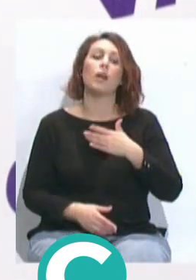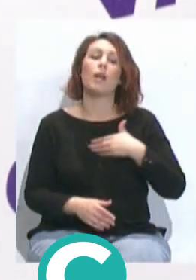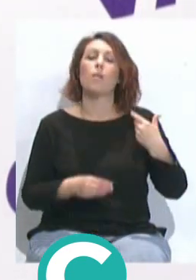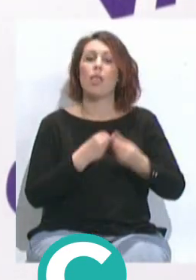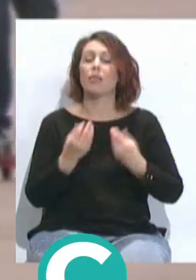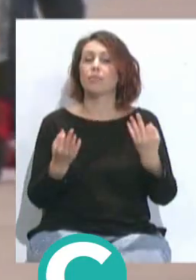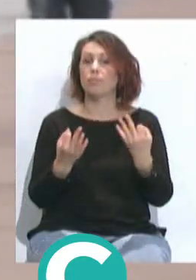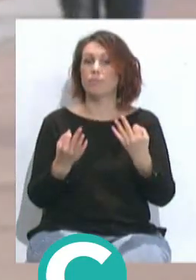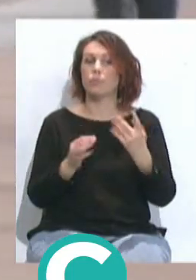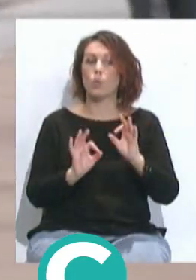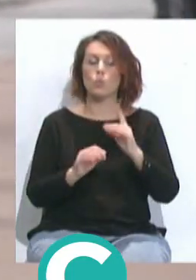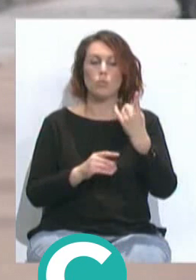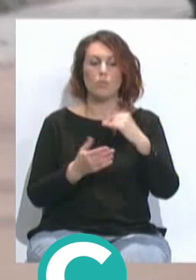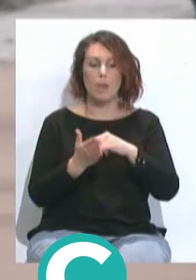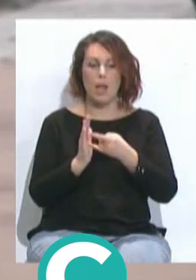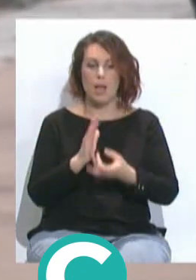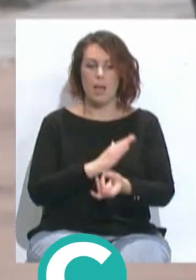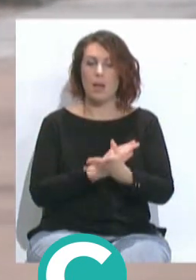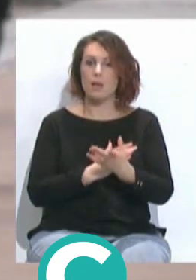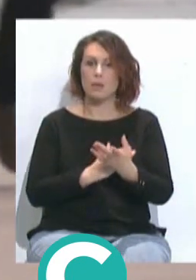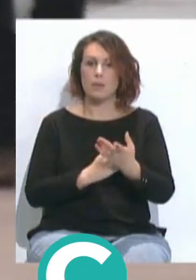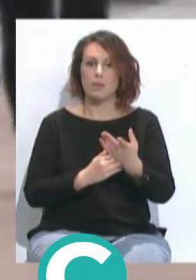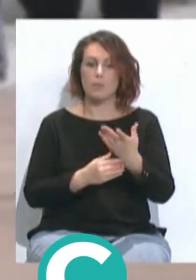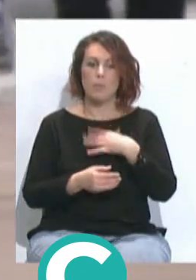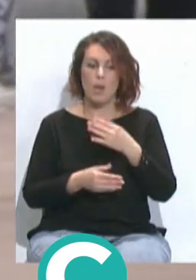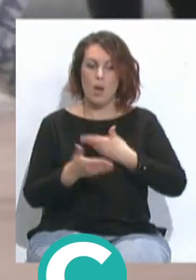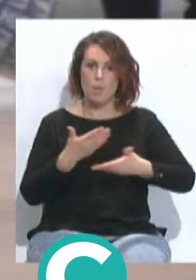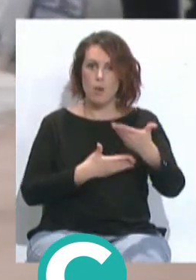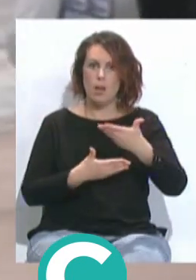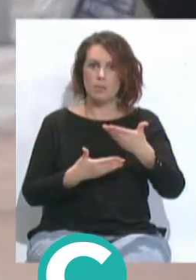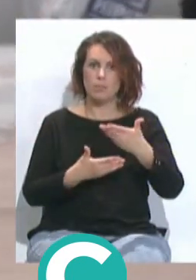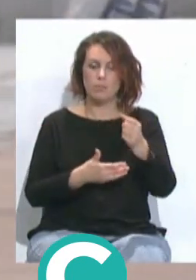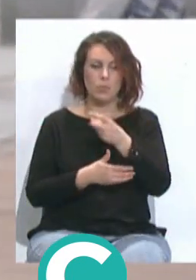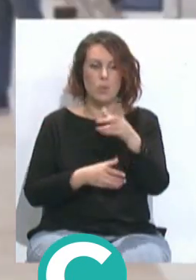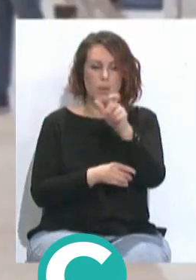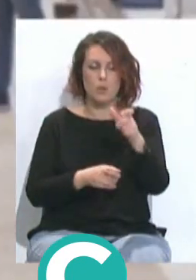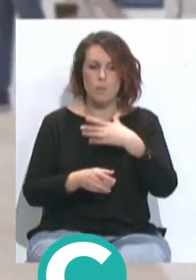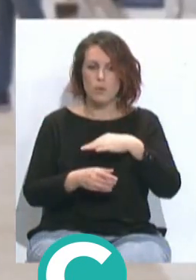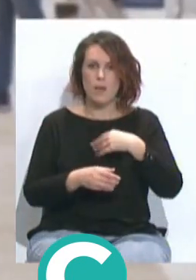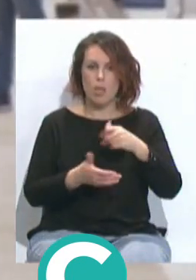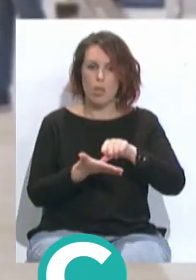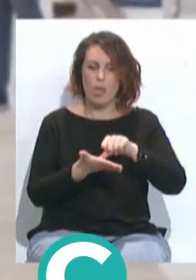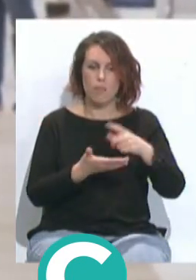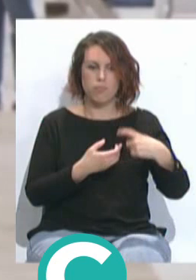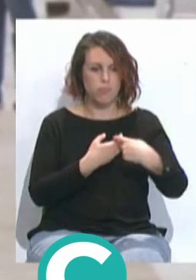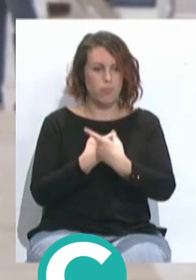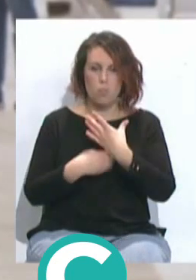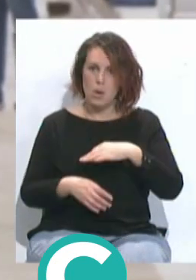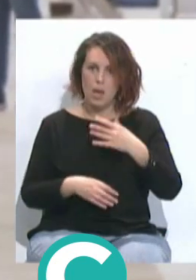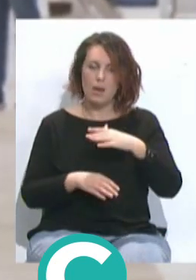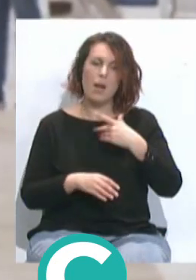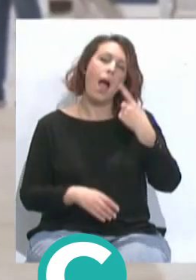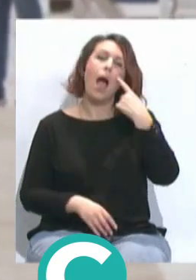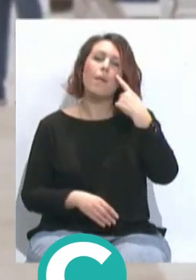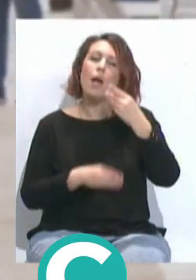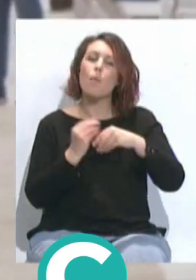precisamente, bueno, pues un plan donde pueda colaborar el mayor número de personas posible de la ciudad para ver cómo